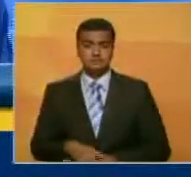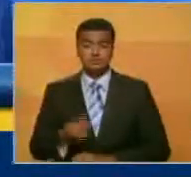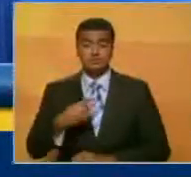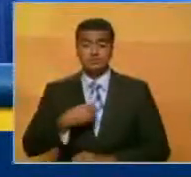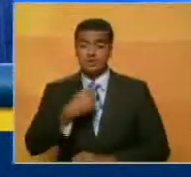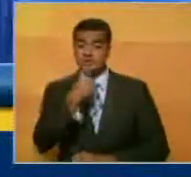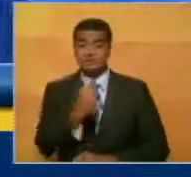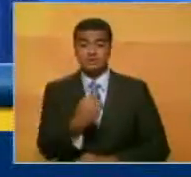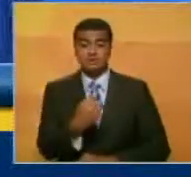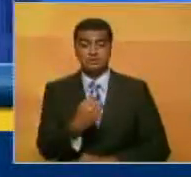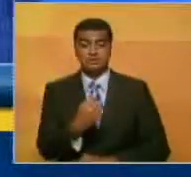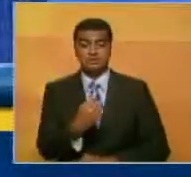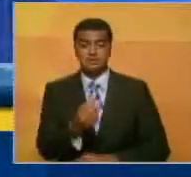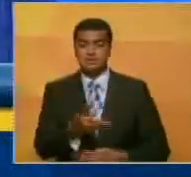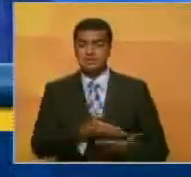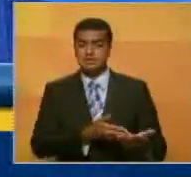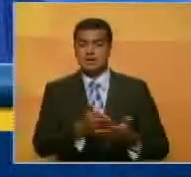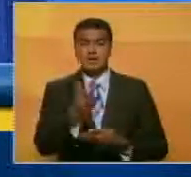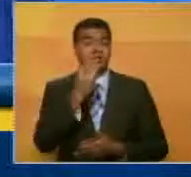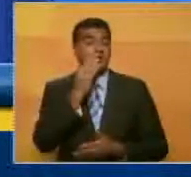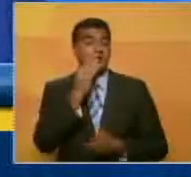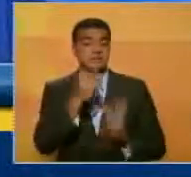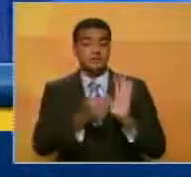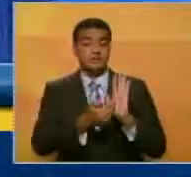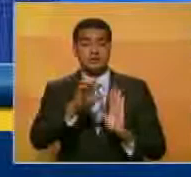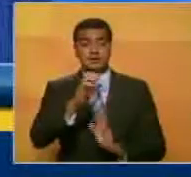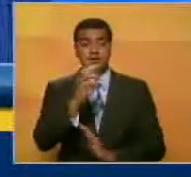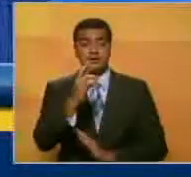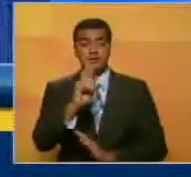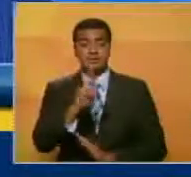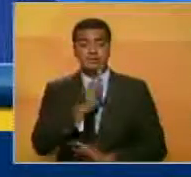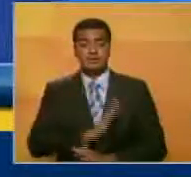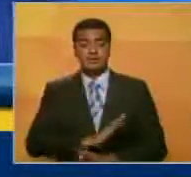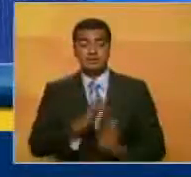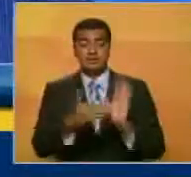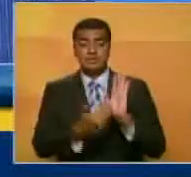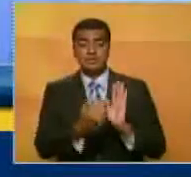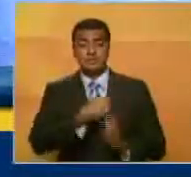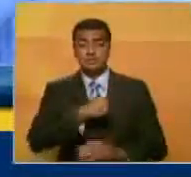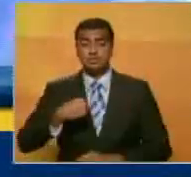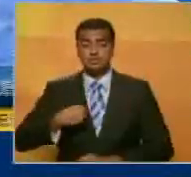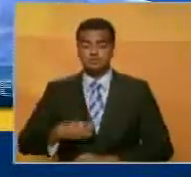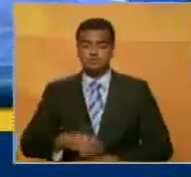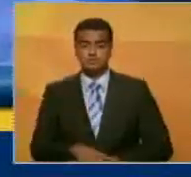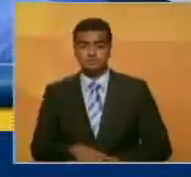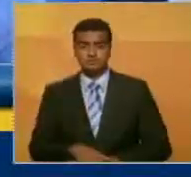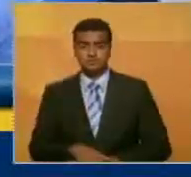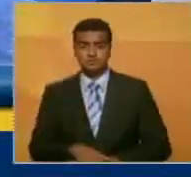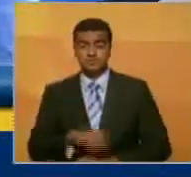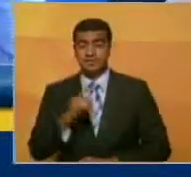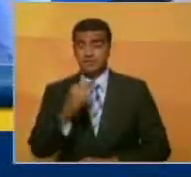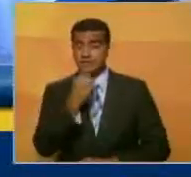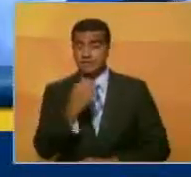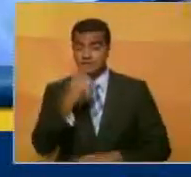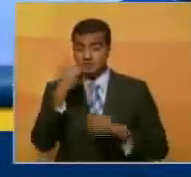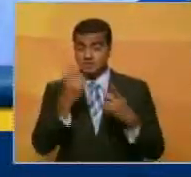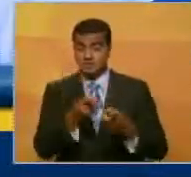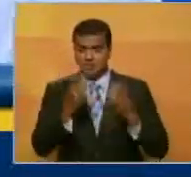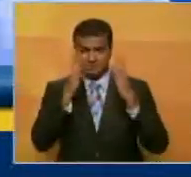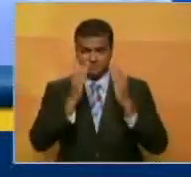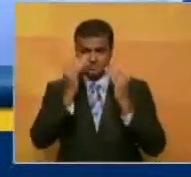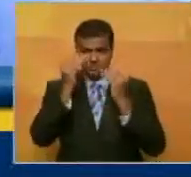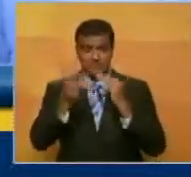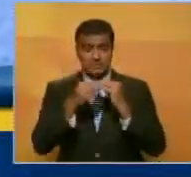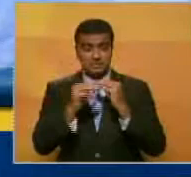les digo que sigamos el ejemplo que Enrique Capriles está dándonos. Carlos Ocariz destacó que se debe focalizar